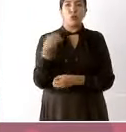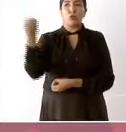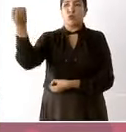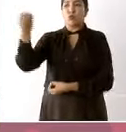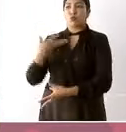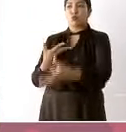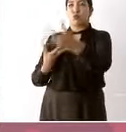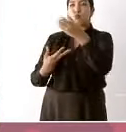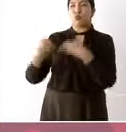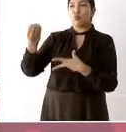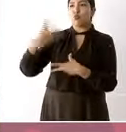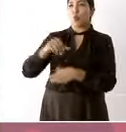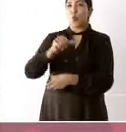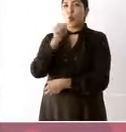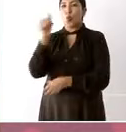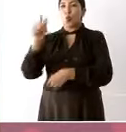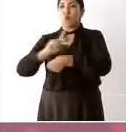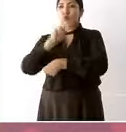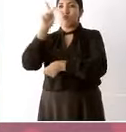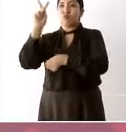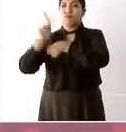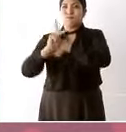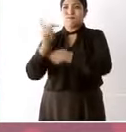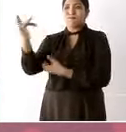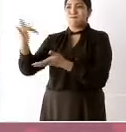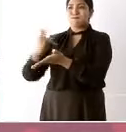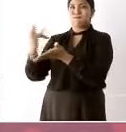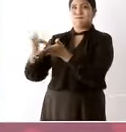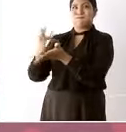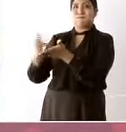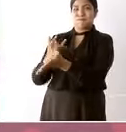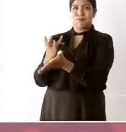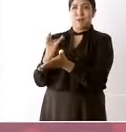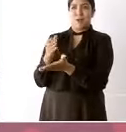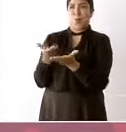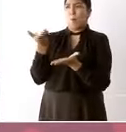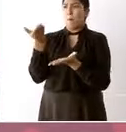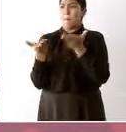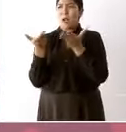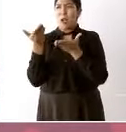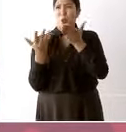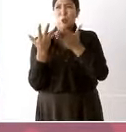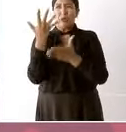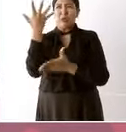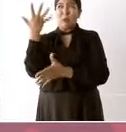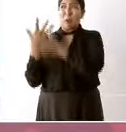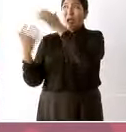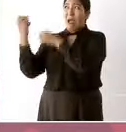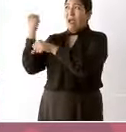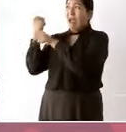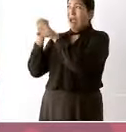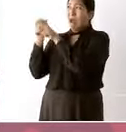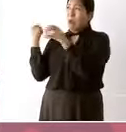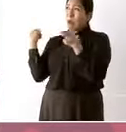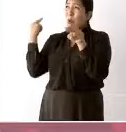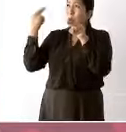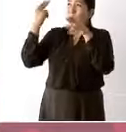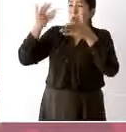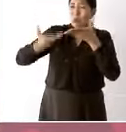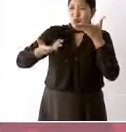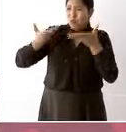extranjera directa que ha impuesto récord. Tan solo comparando los 5 últimos años neoliberales antes